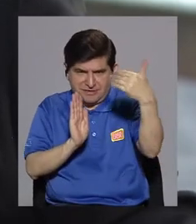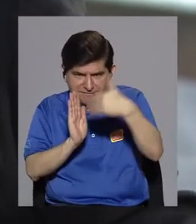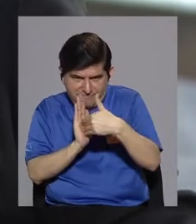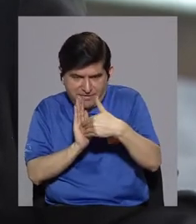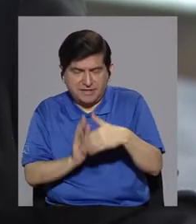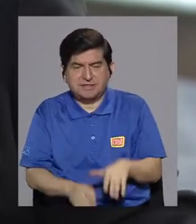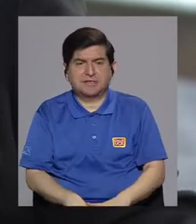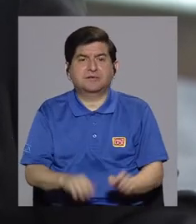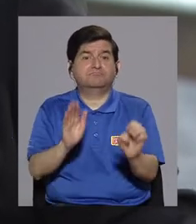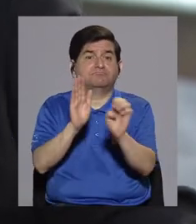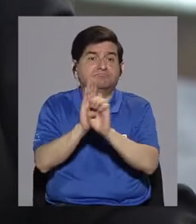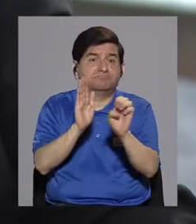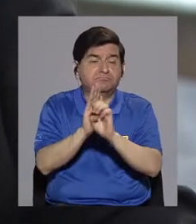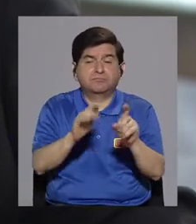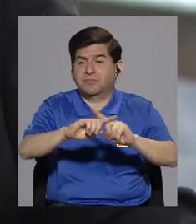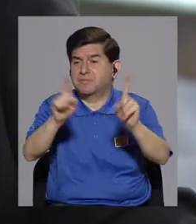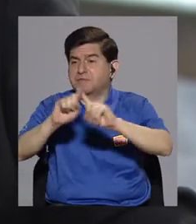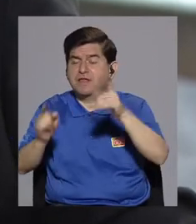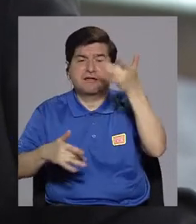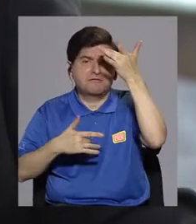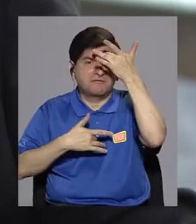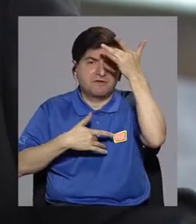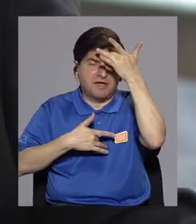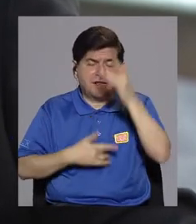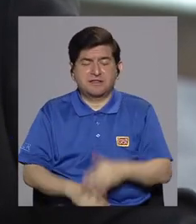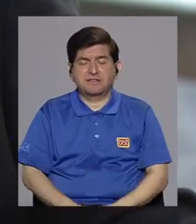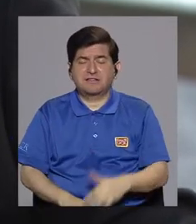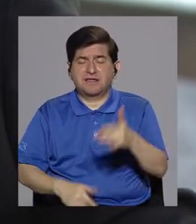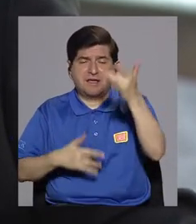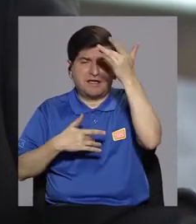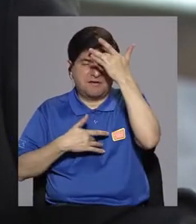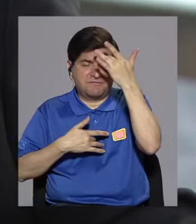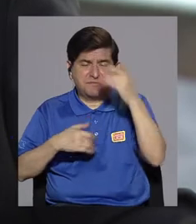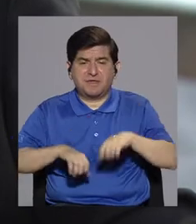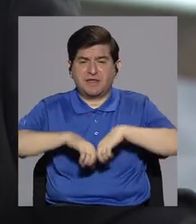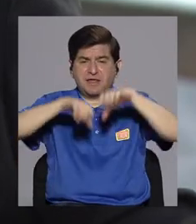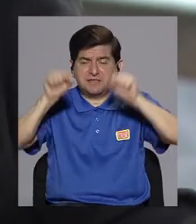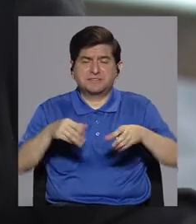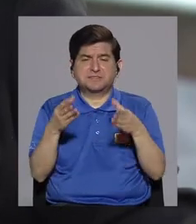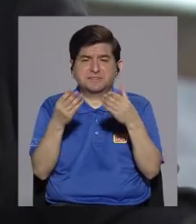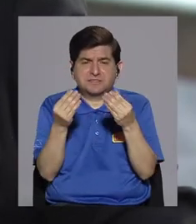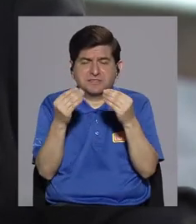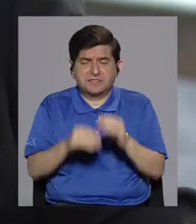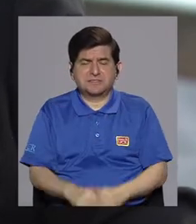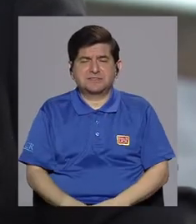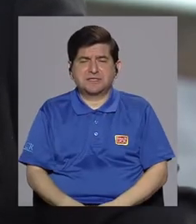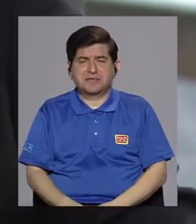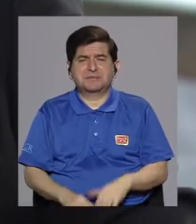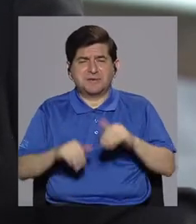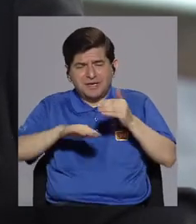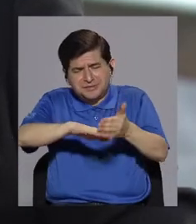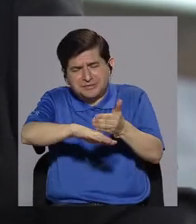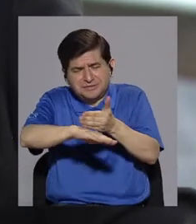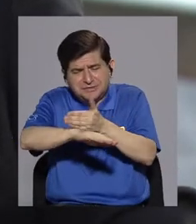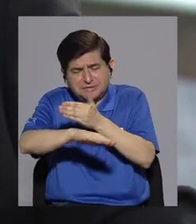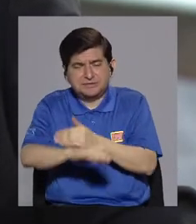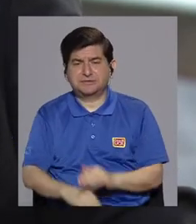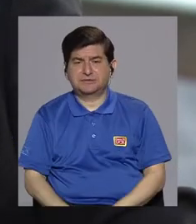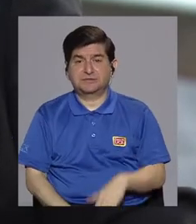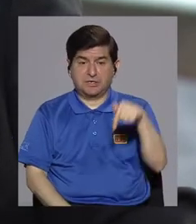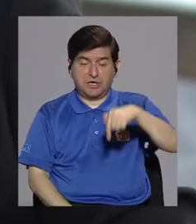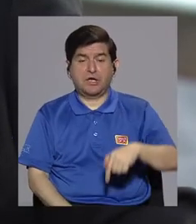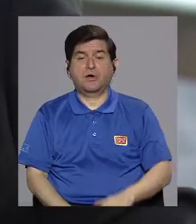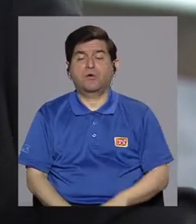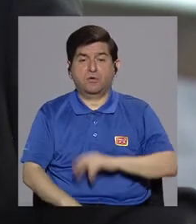afectaciones de una serie de enfermedades degenerativas del sistema nervioso que son muy frecuentes hoy día en la población. No